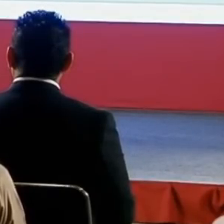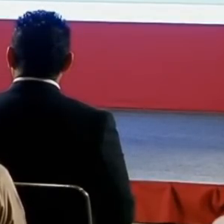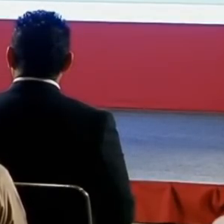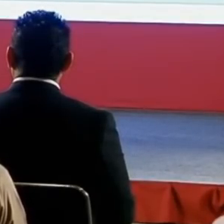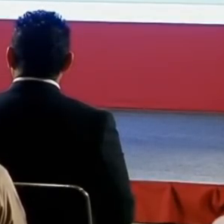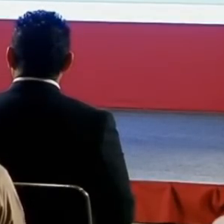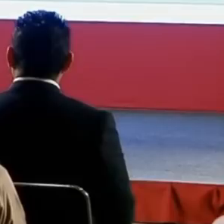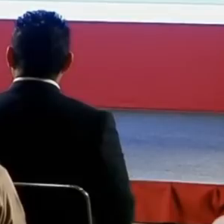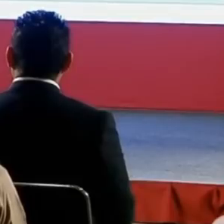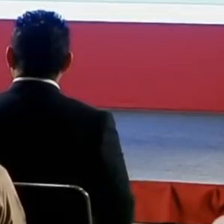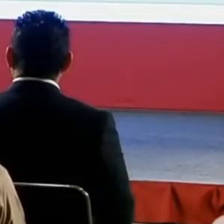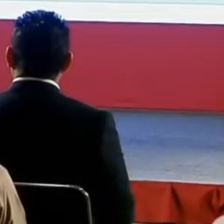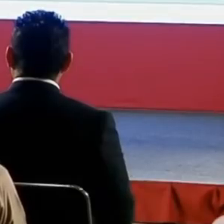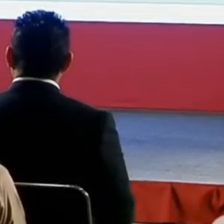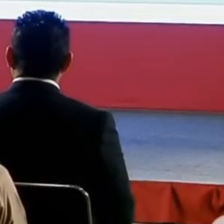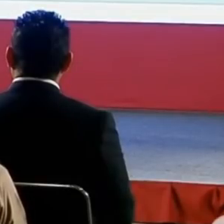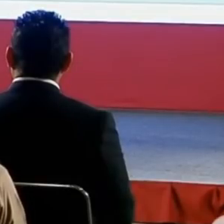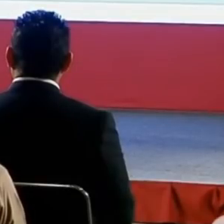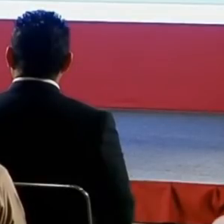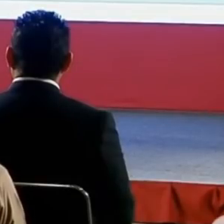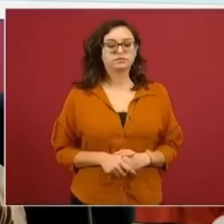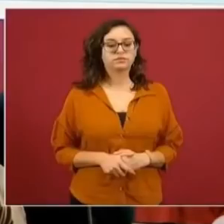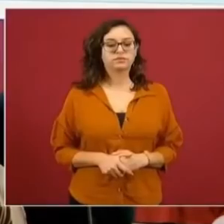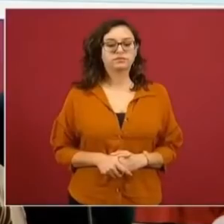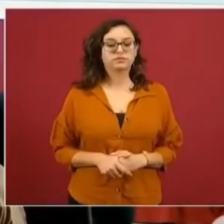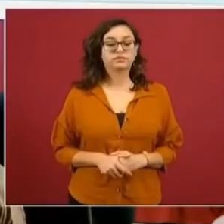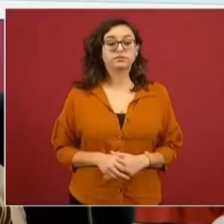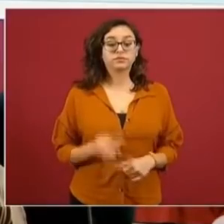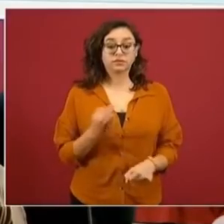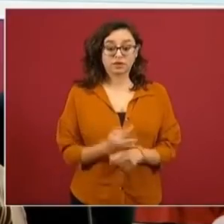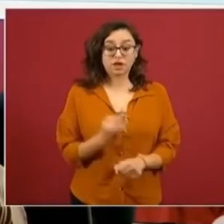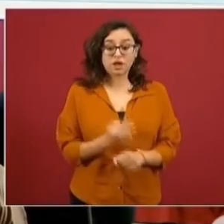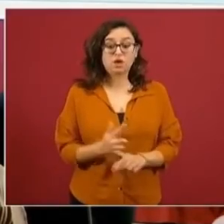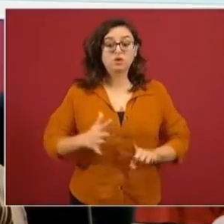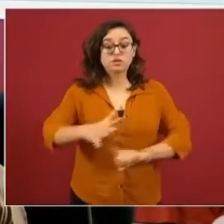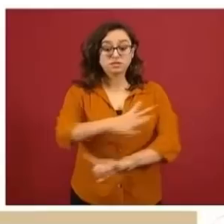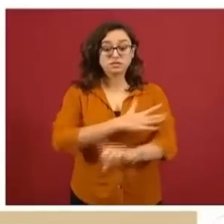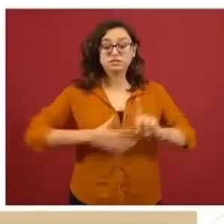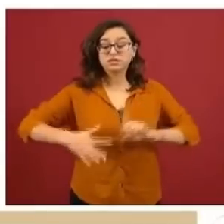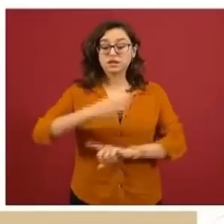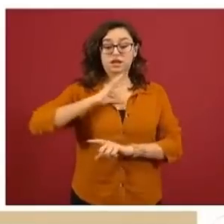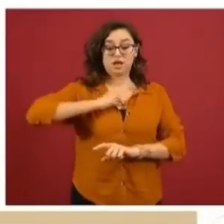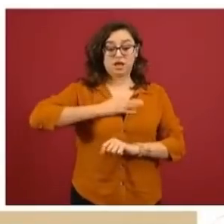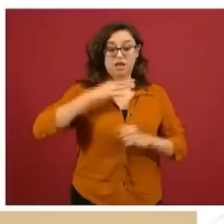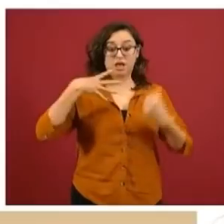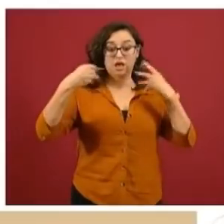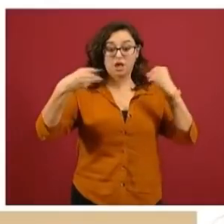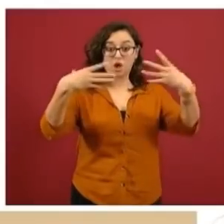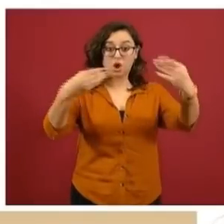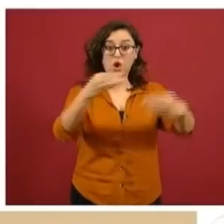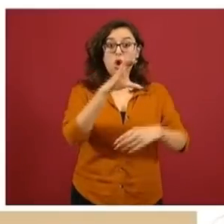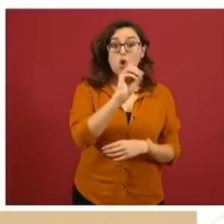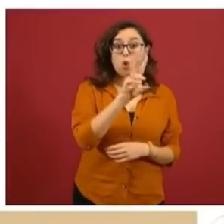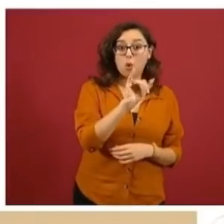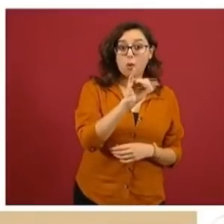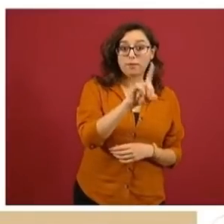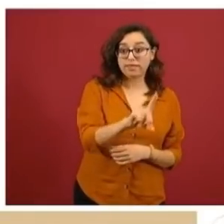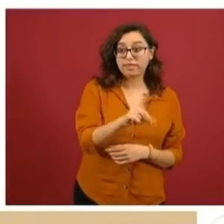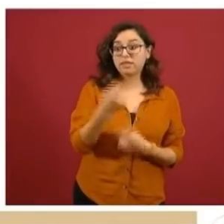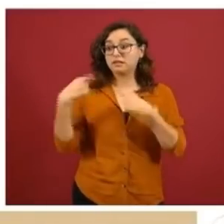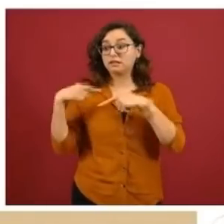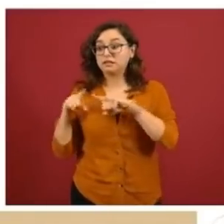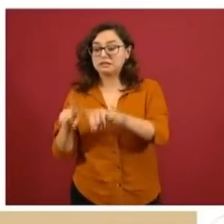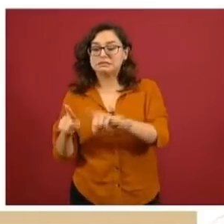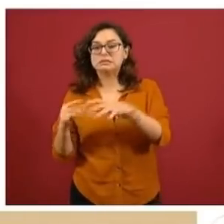Y miren, ¿por qué también es importante ahora que estamos ante el contexto de la pandemia de COVID? Conforme a lo que conocemos de